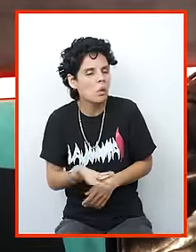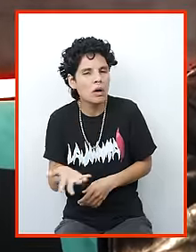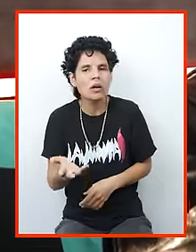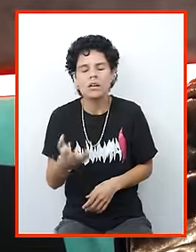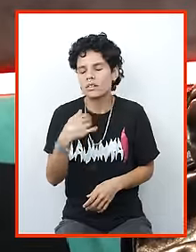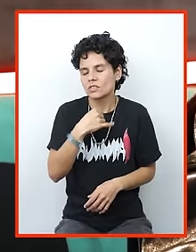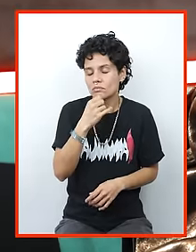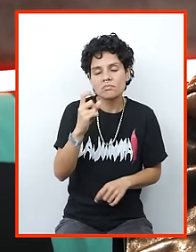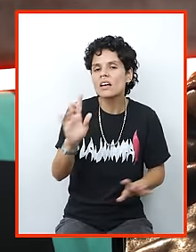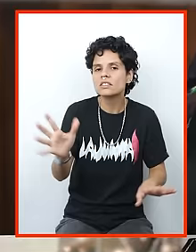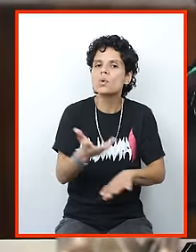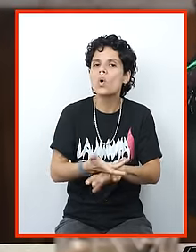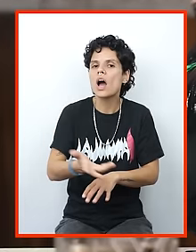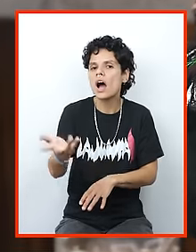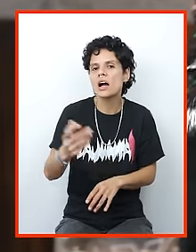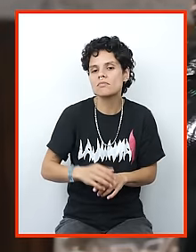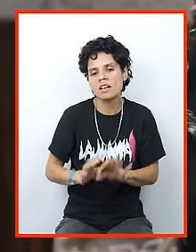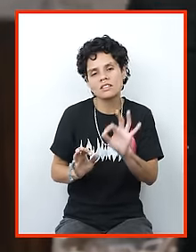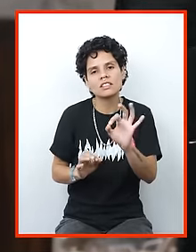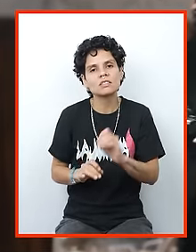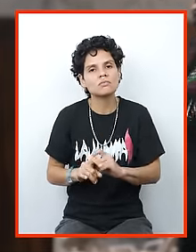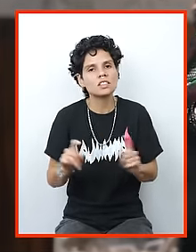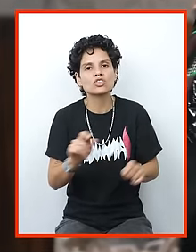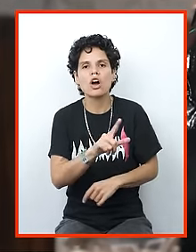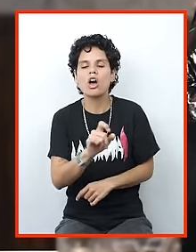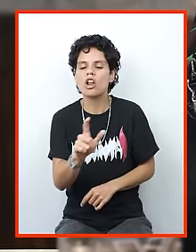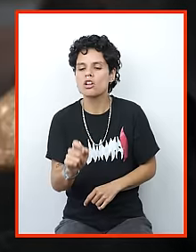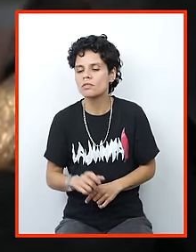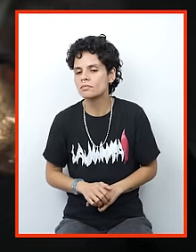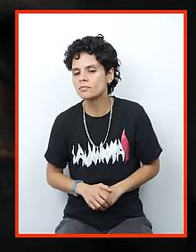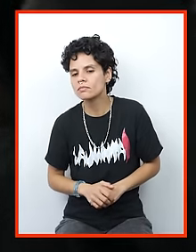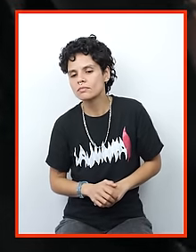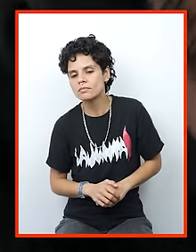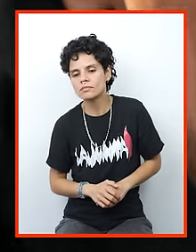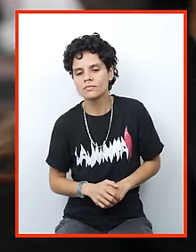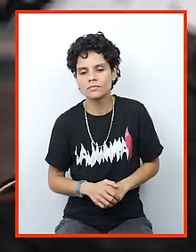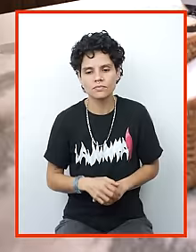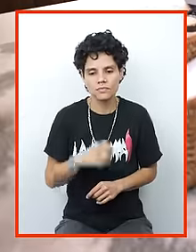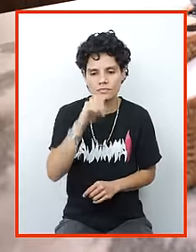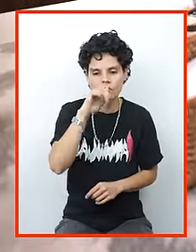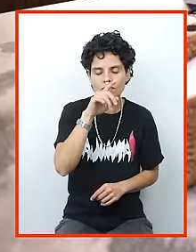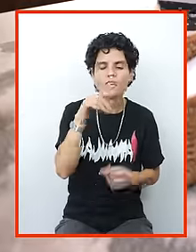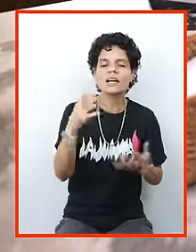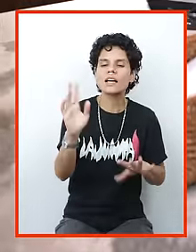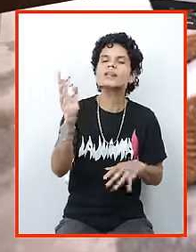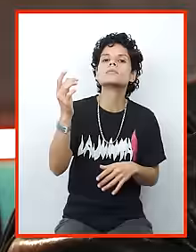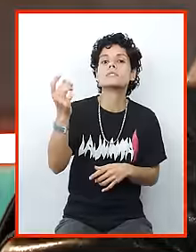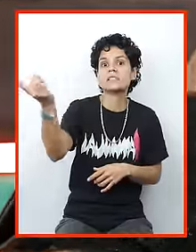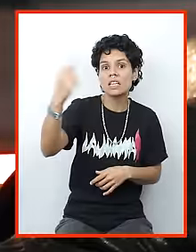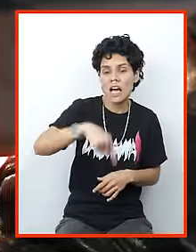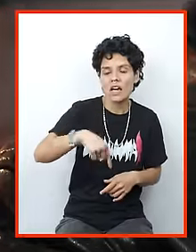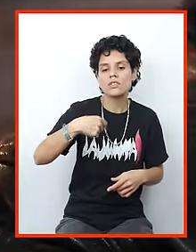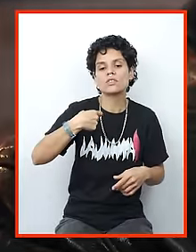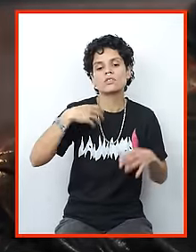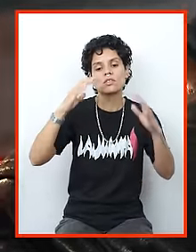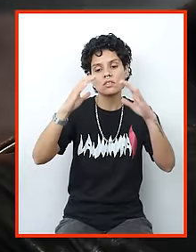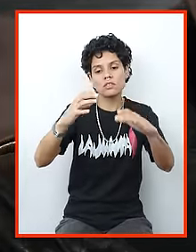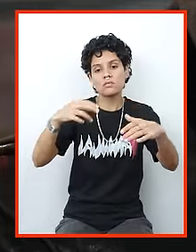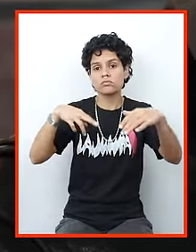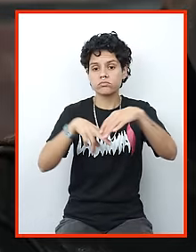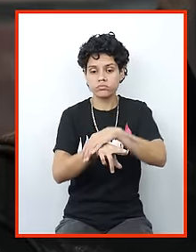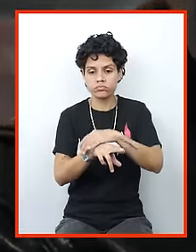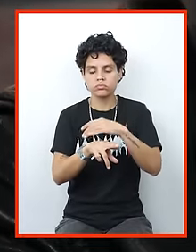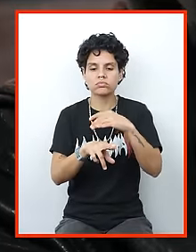Ya, ya. Así funcionaba, LOL. XP. Sí, y llegaron y me subí al furgón,